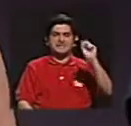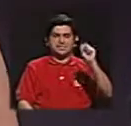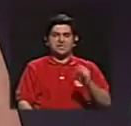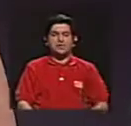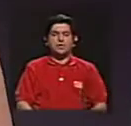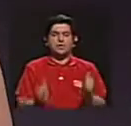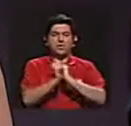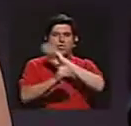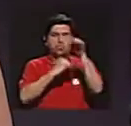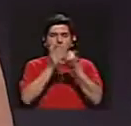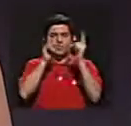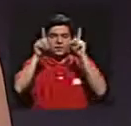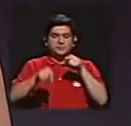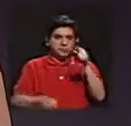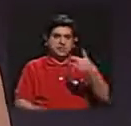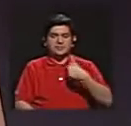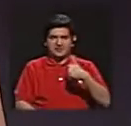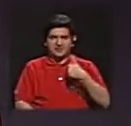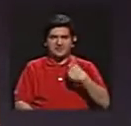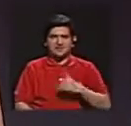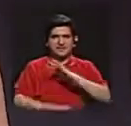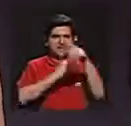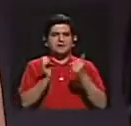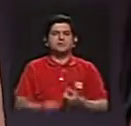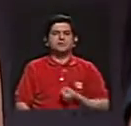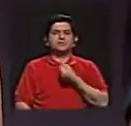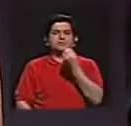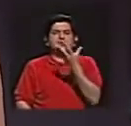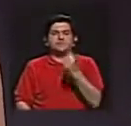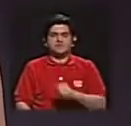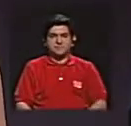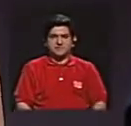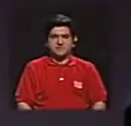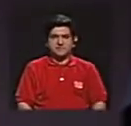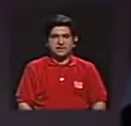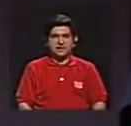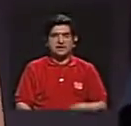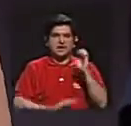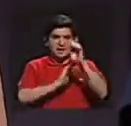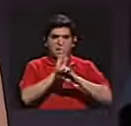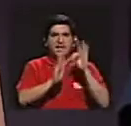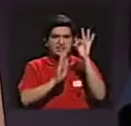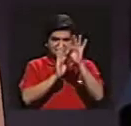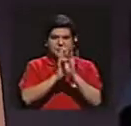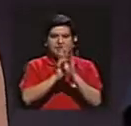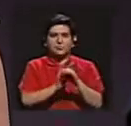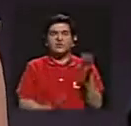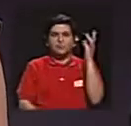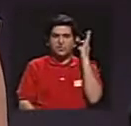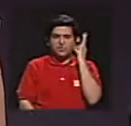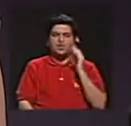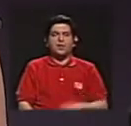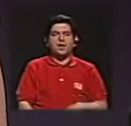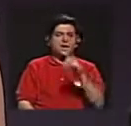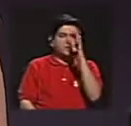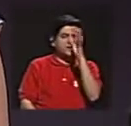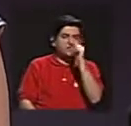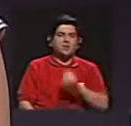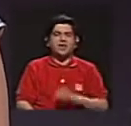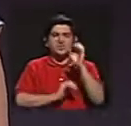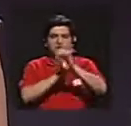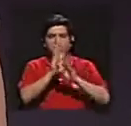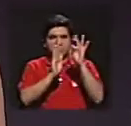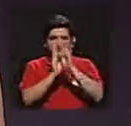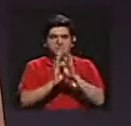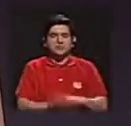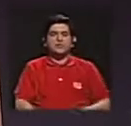con todos los personajes de ella, todos manifestaban los estereotipos de las mujeres, burlándose de los estereotipos que